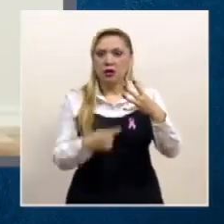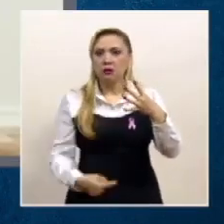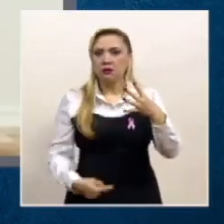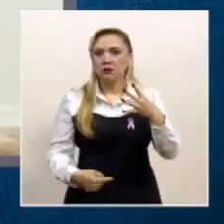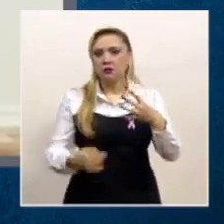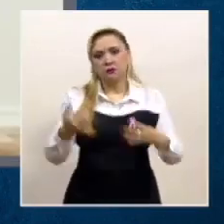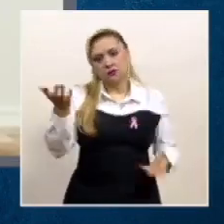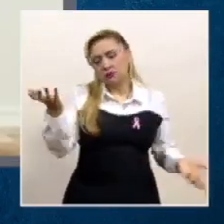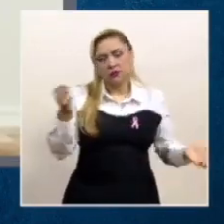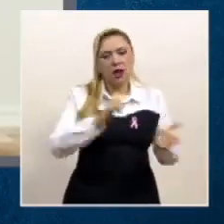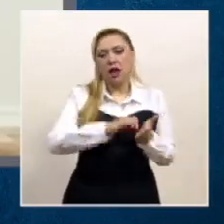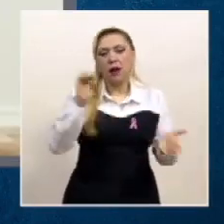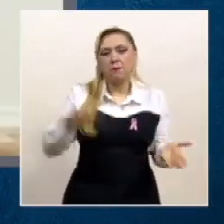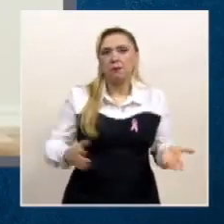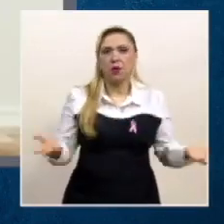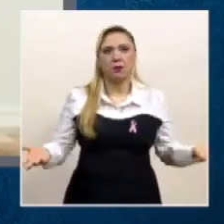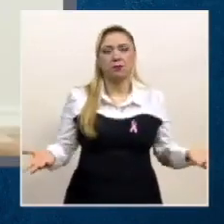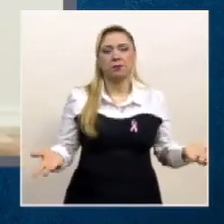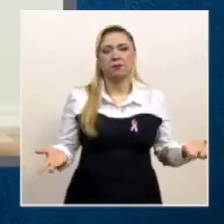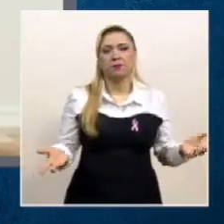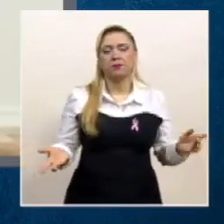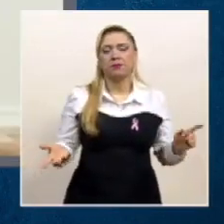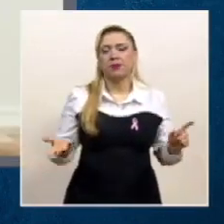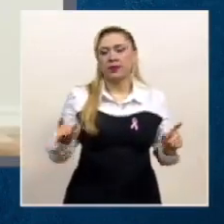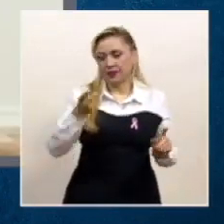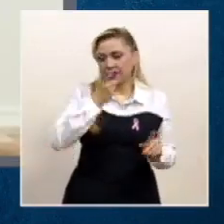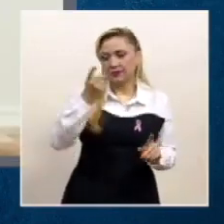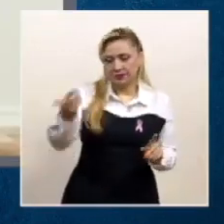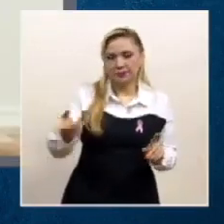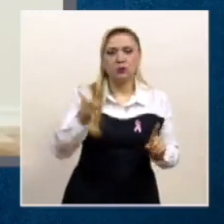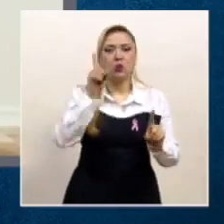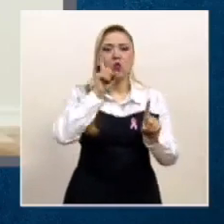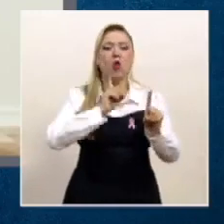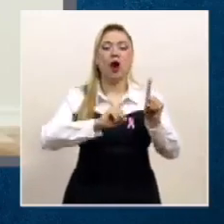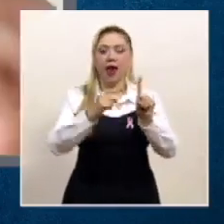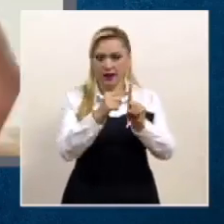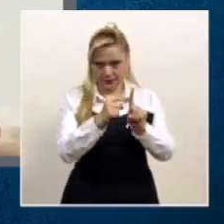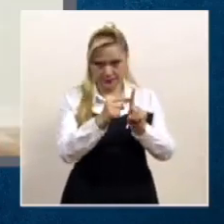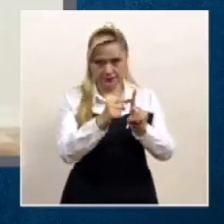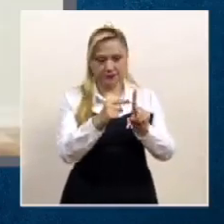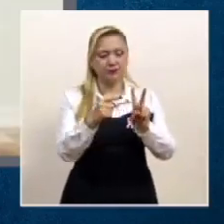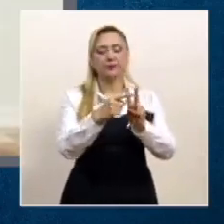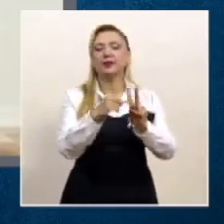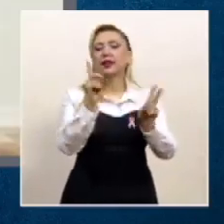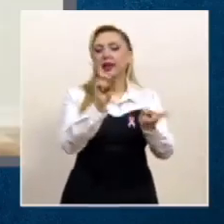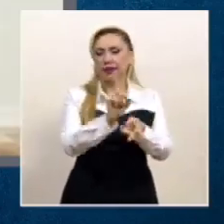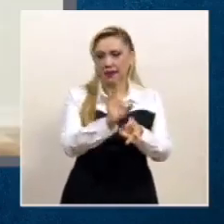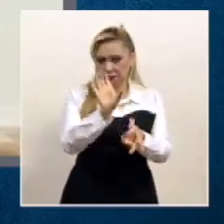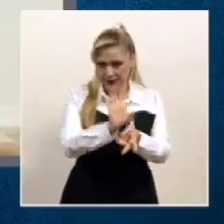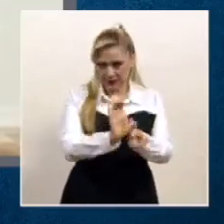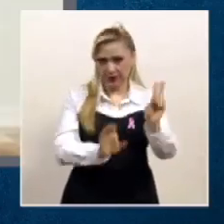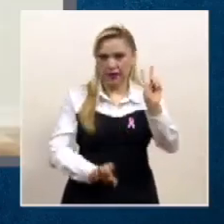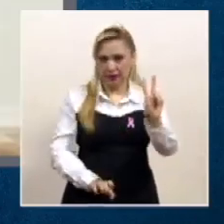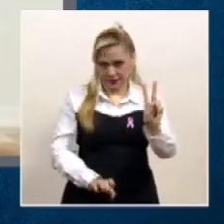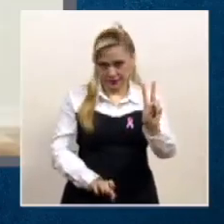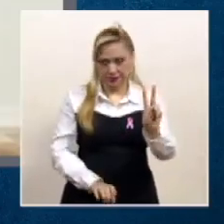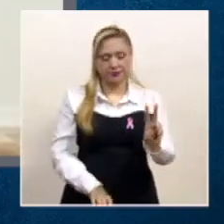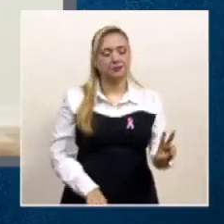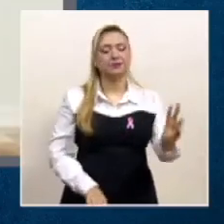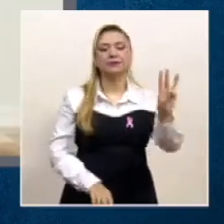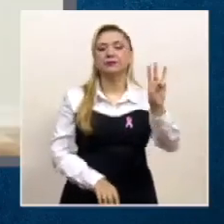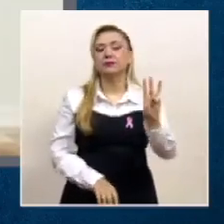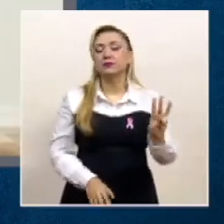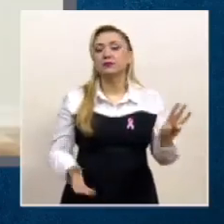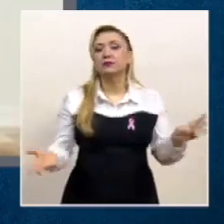nos encontramos, por ejemplo, en el ejemplo que tú pones de una mujer con discapacidad, pues nos enfrentamos ante una